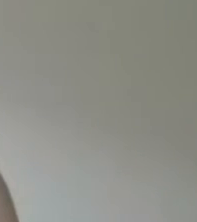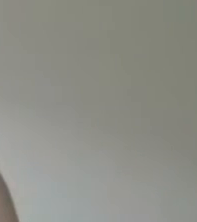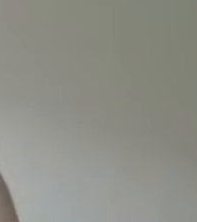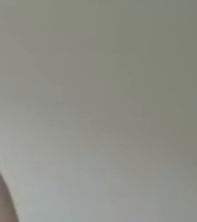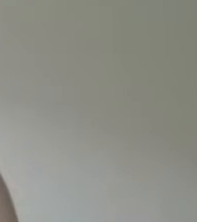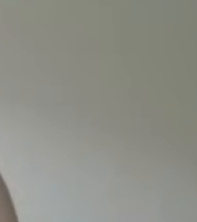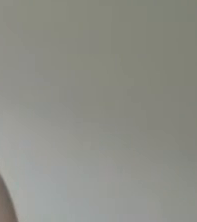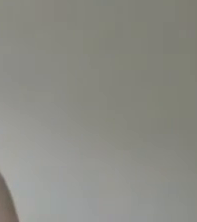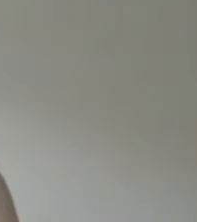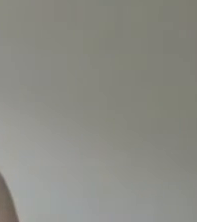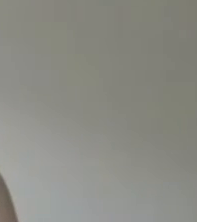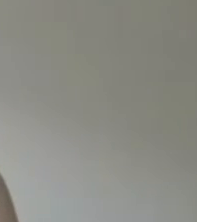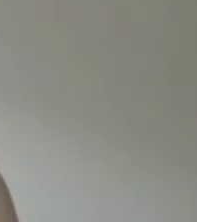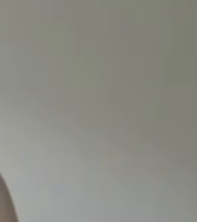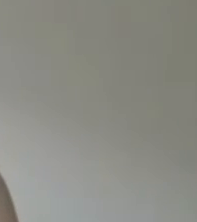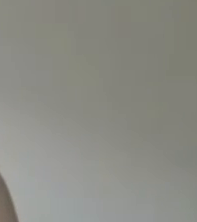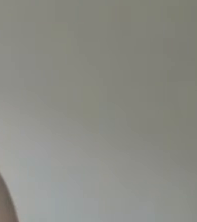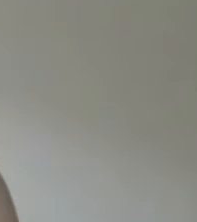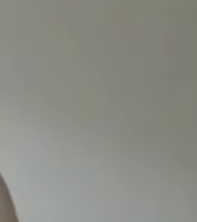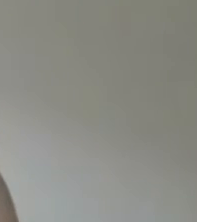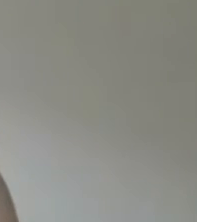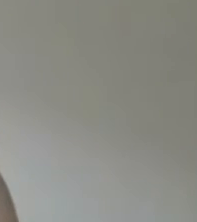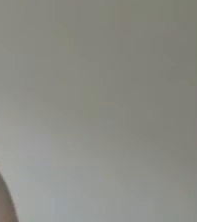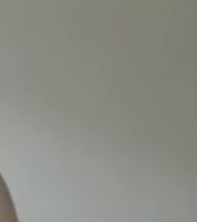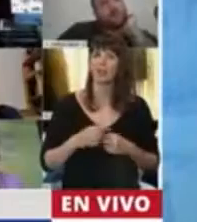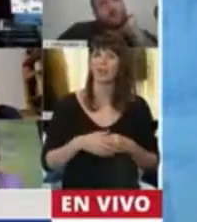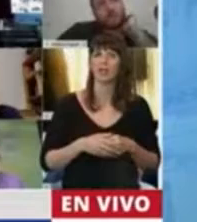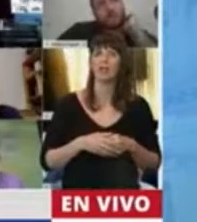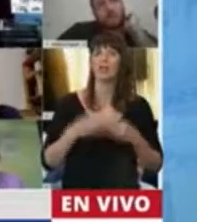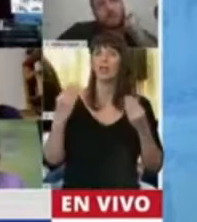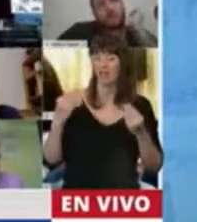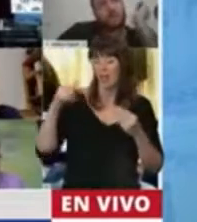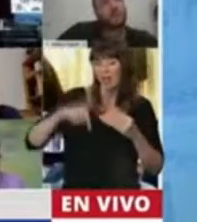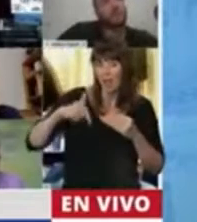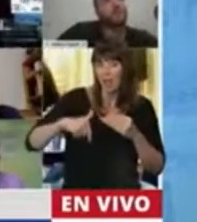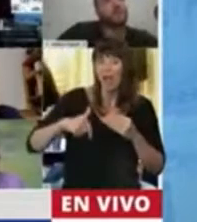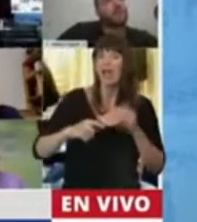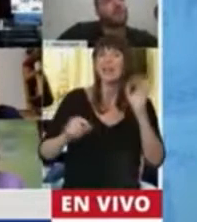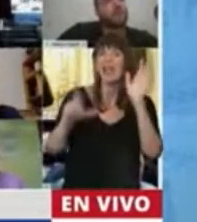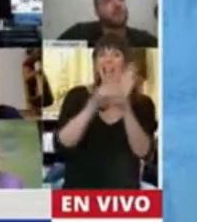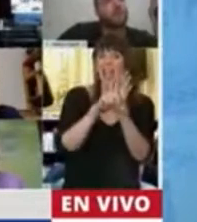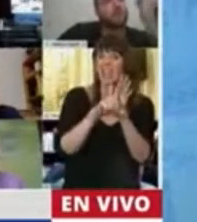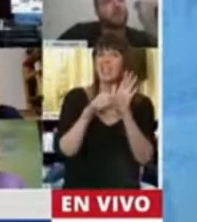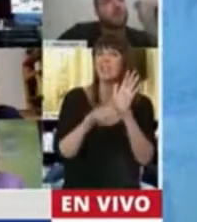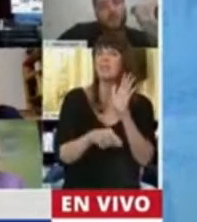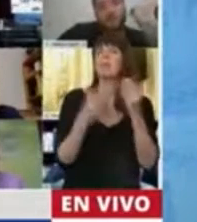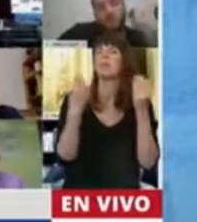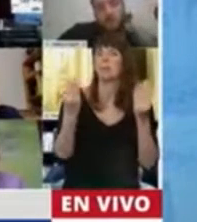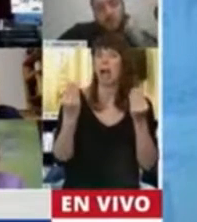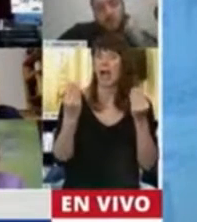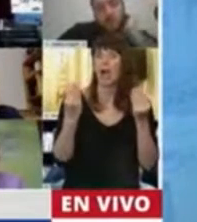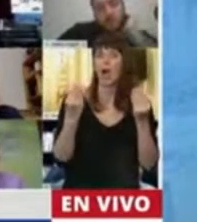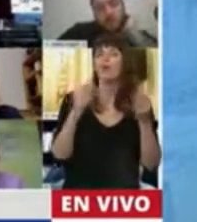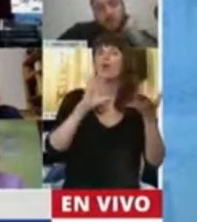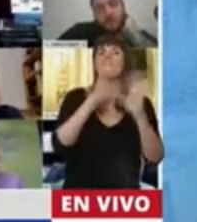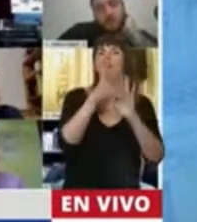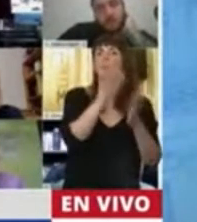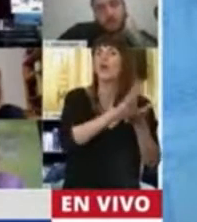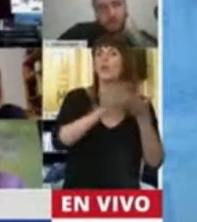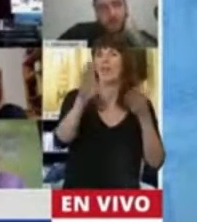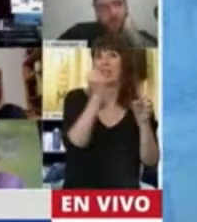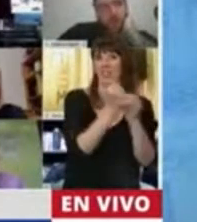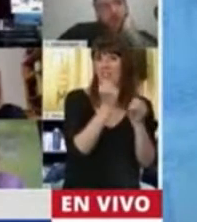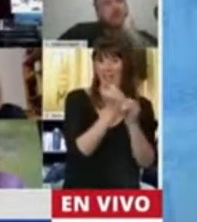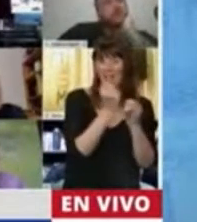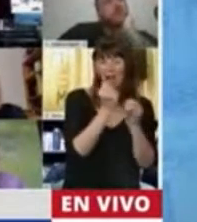demás miedos, no se avanzó. Así que ha sido una sanción, una media sanción, con mucho consenso, con